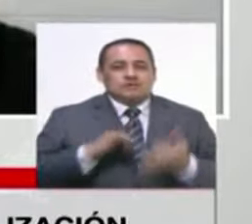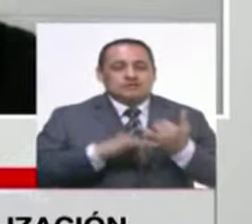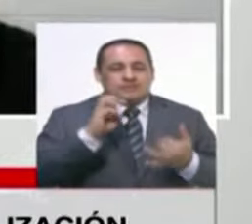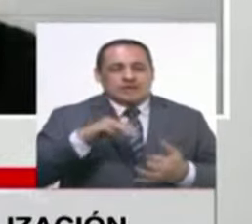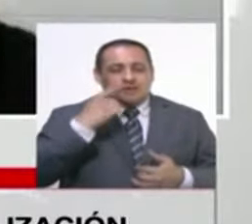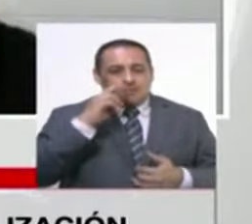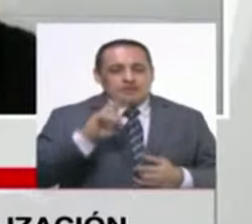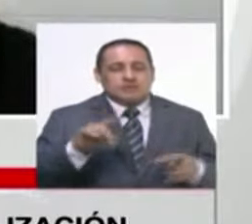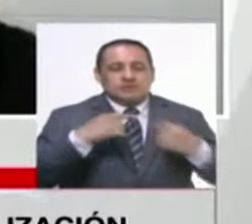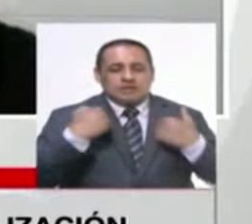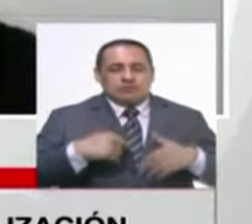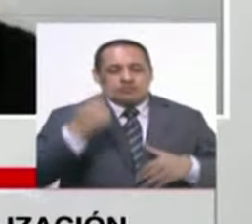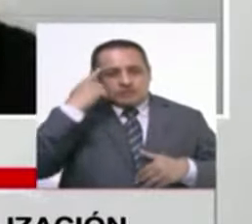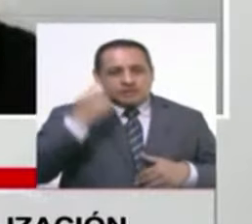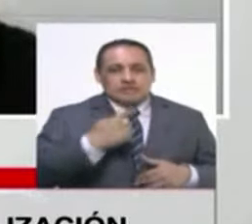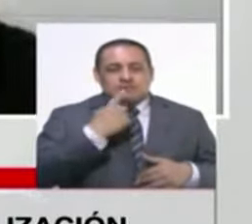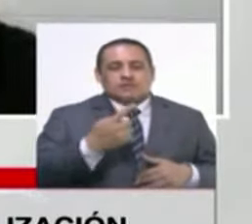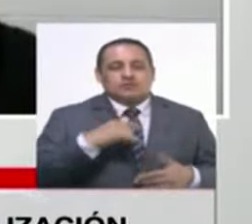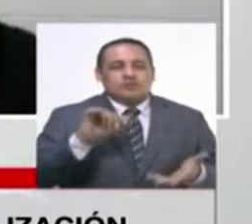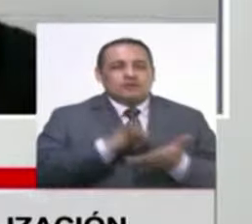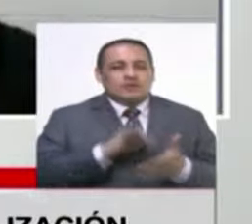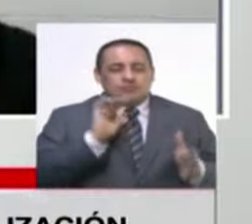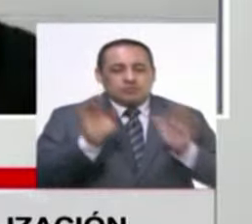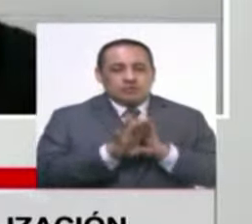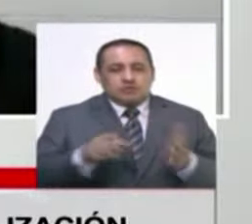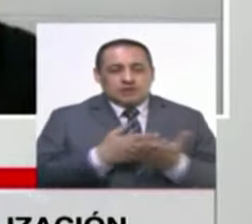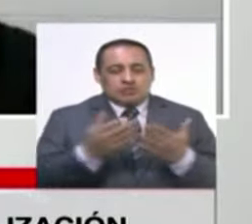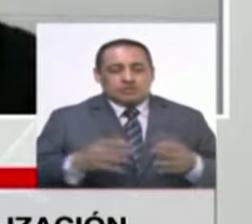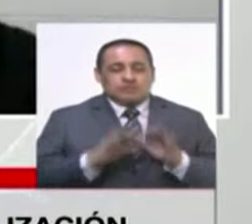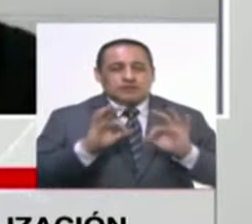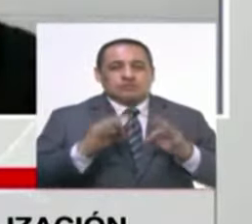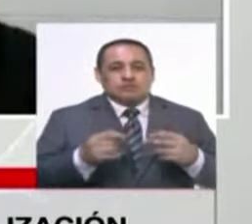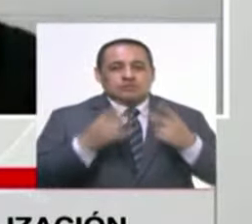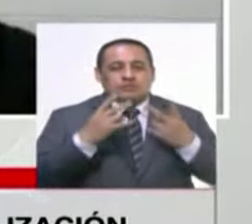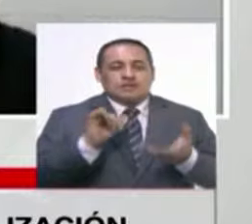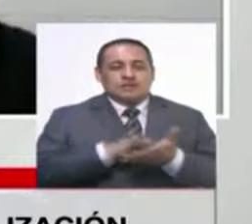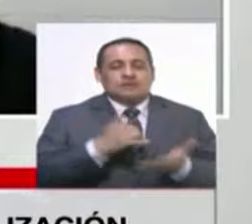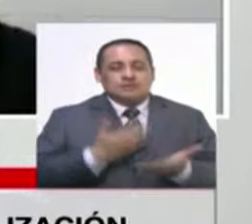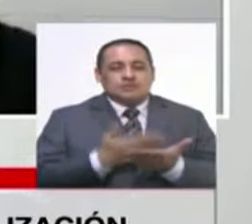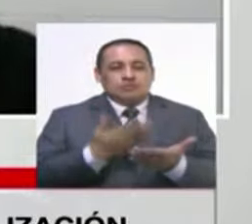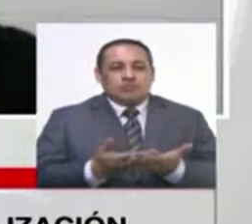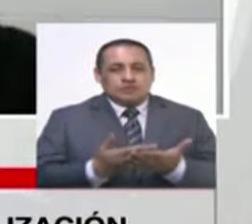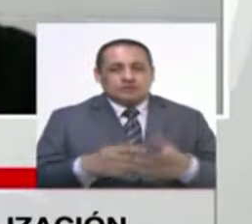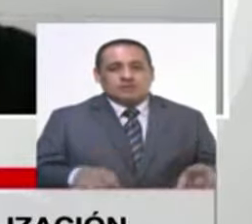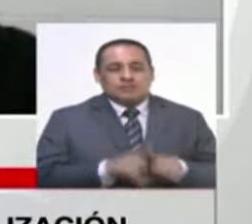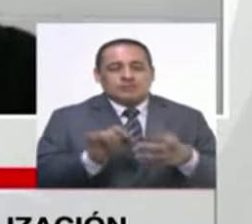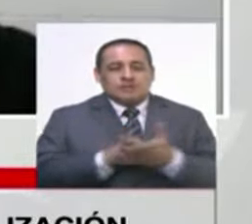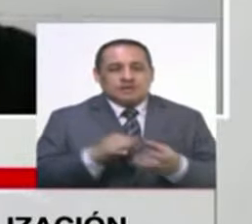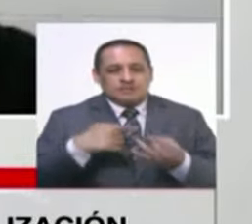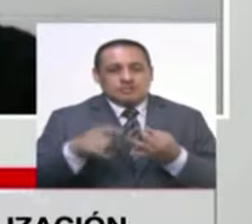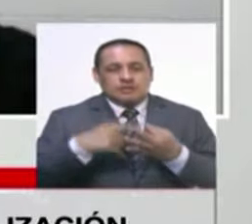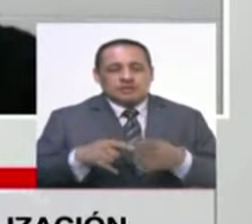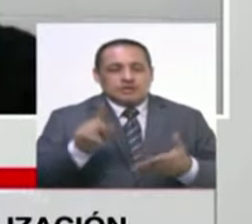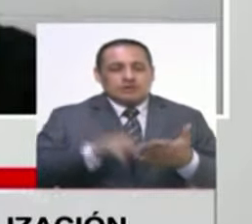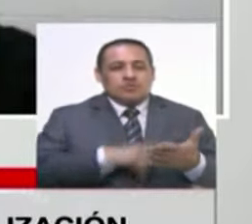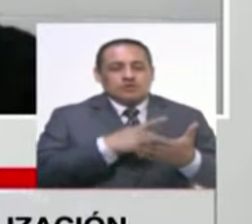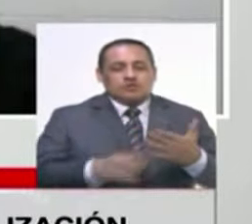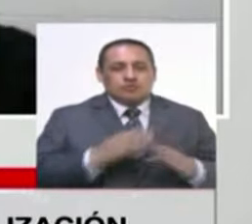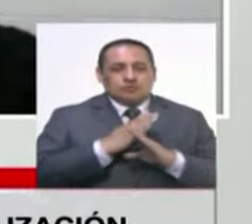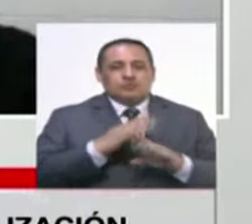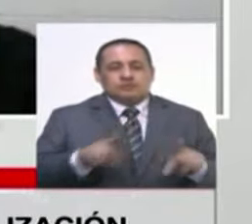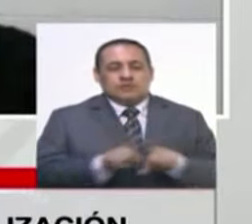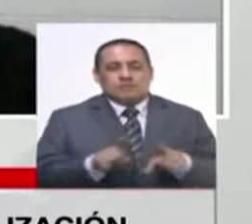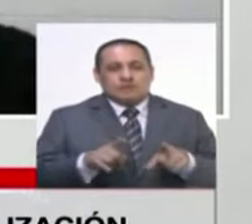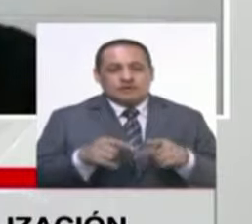Samir. Ya usted dijo que las cosas graves y ha dicho que tiene pruebas. También hay delito de omisión.